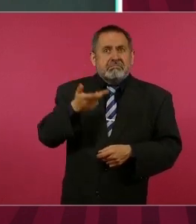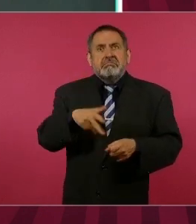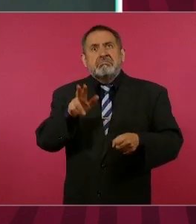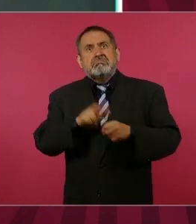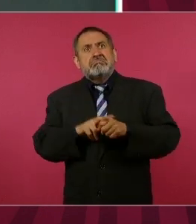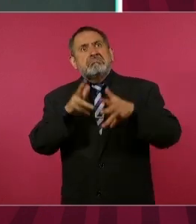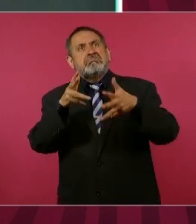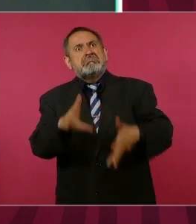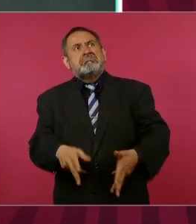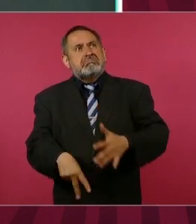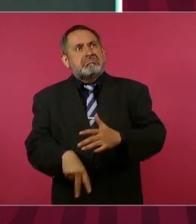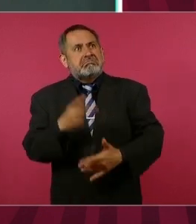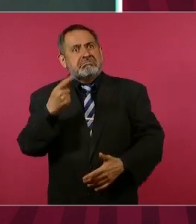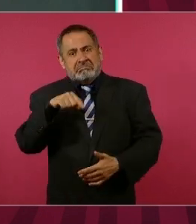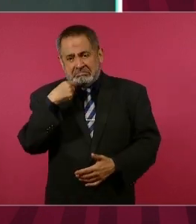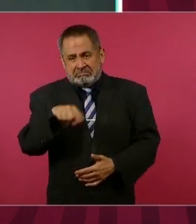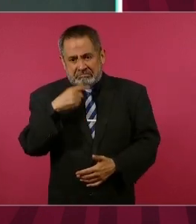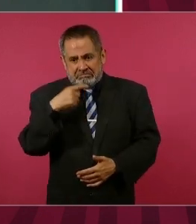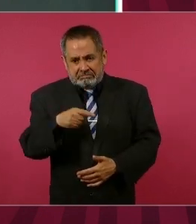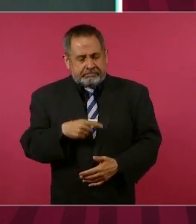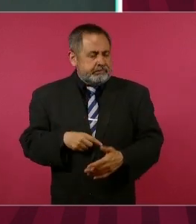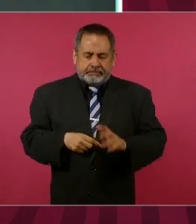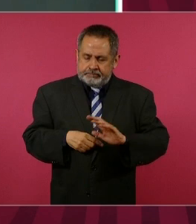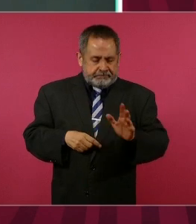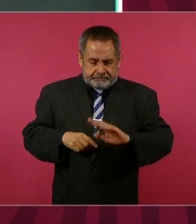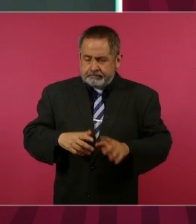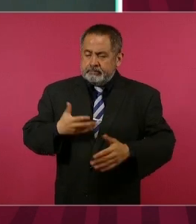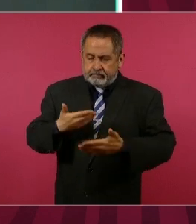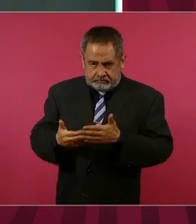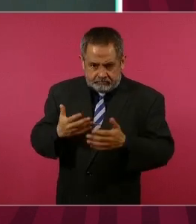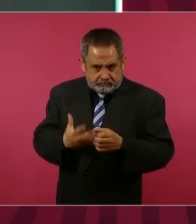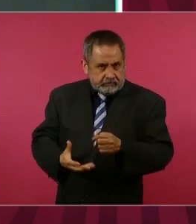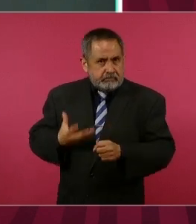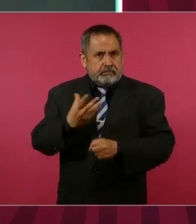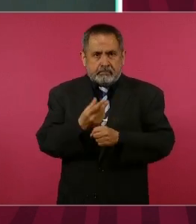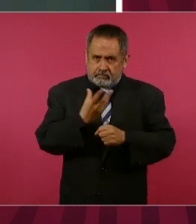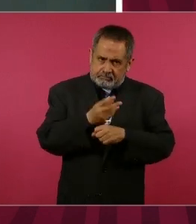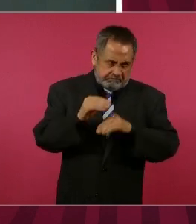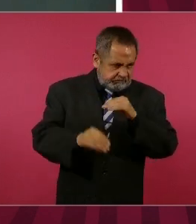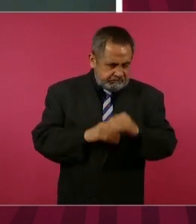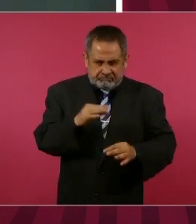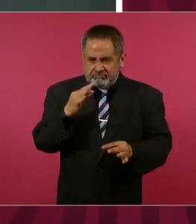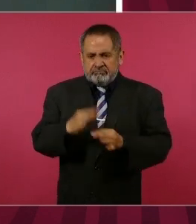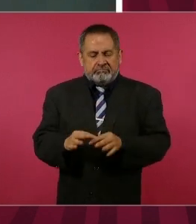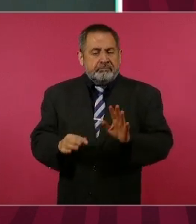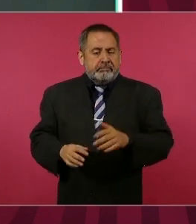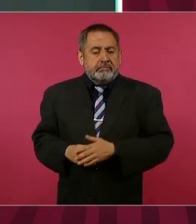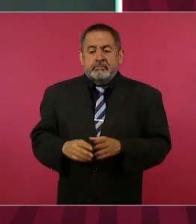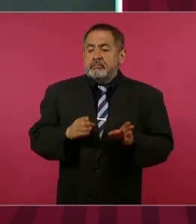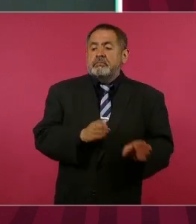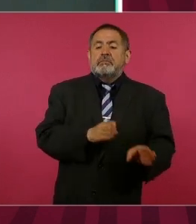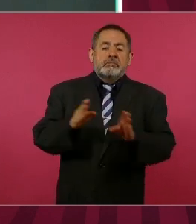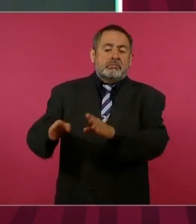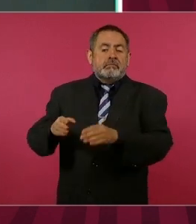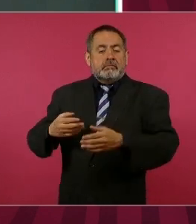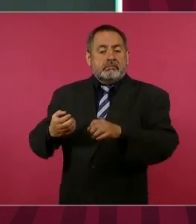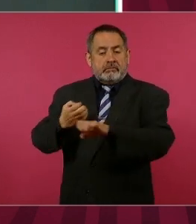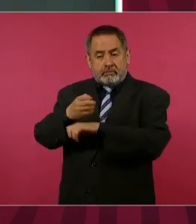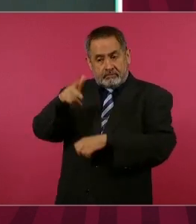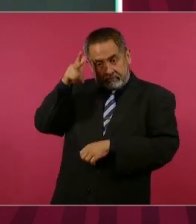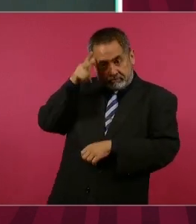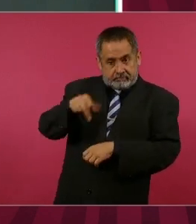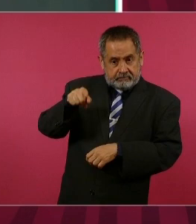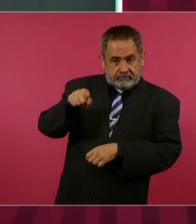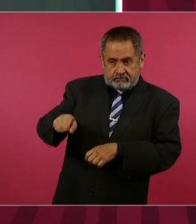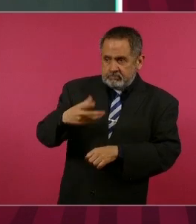mucho tiempo solamente fue un símbolo de la corrupción. Hoy, en el estado de Hidalgo, con estas